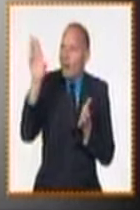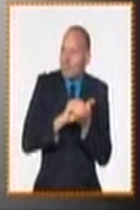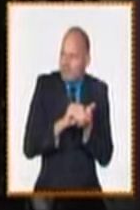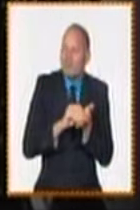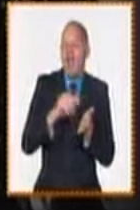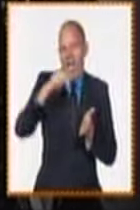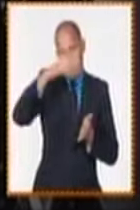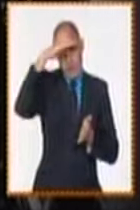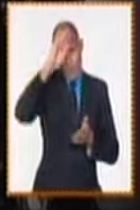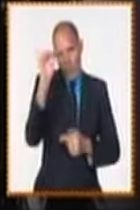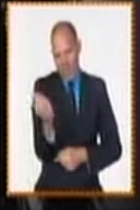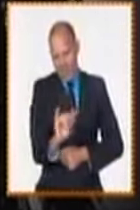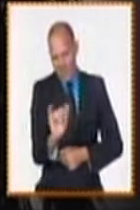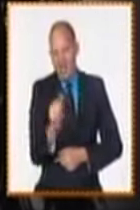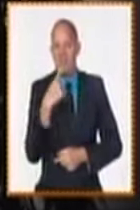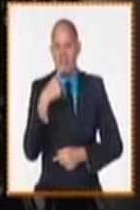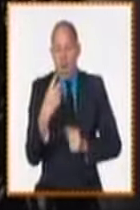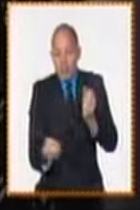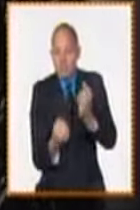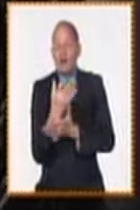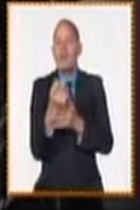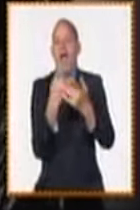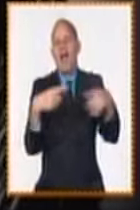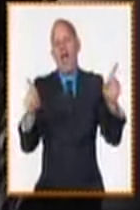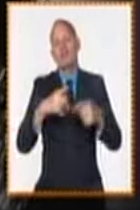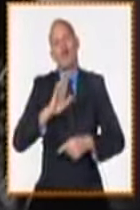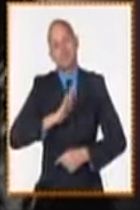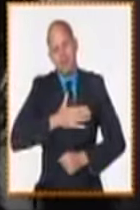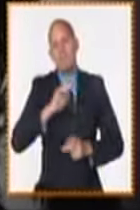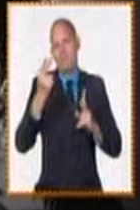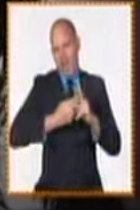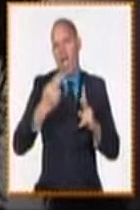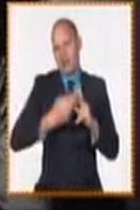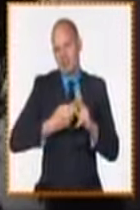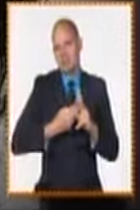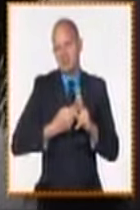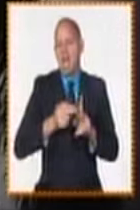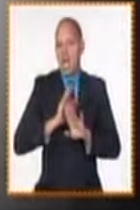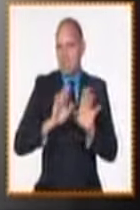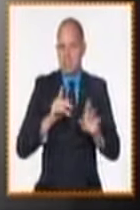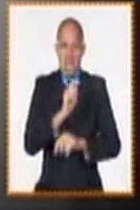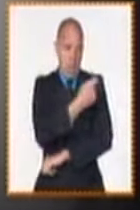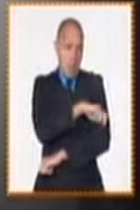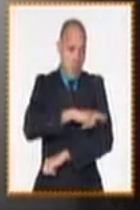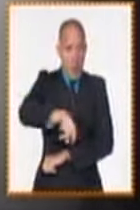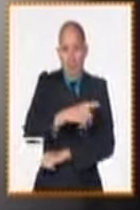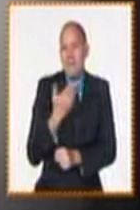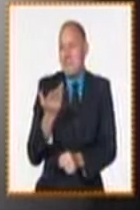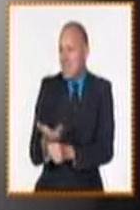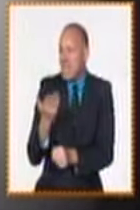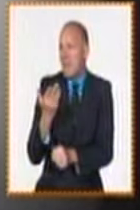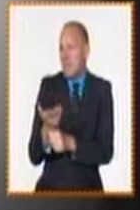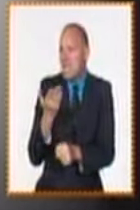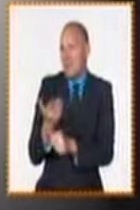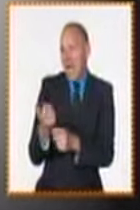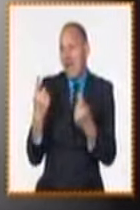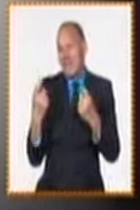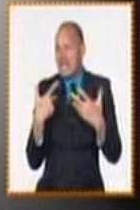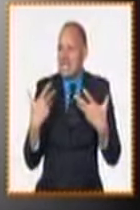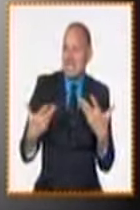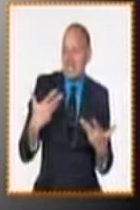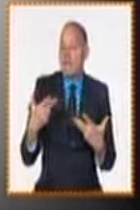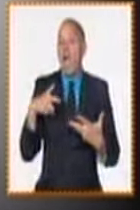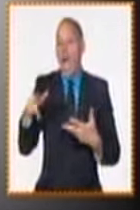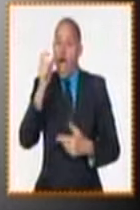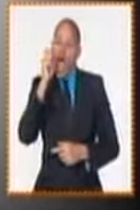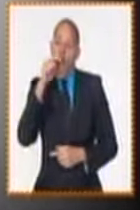para esos tiempos realmente asombrosa. Y bueno, el pueblo le pide a Perucho esa letra. Y ese es el momento que